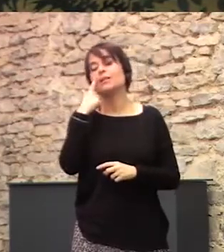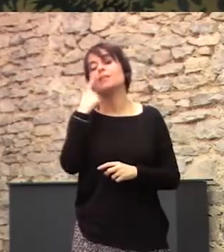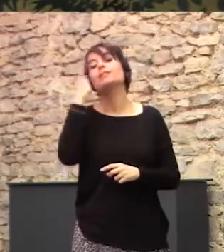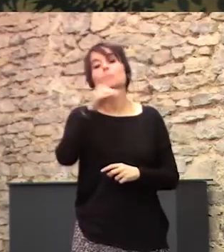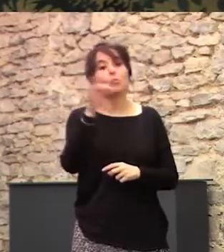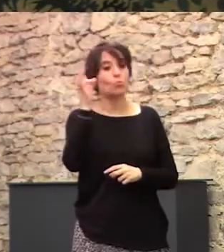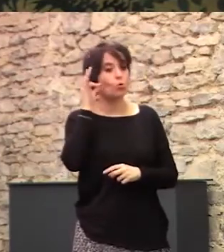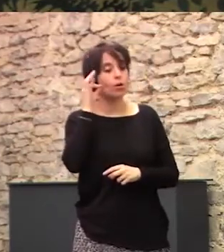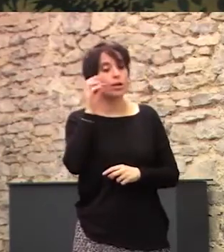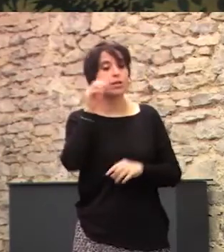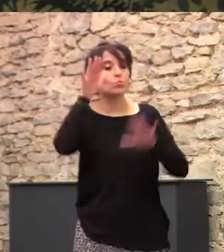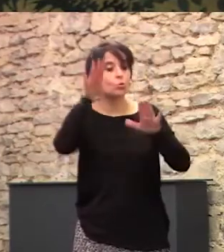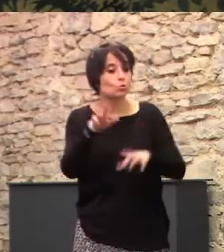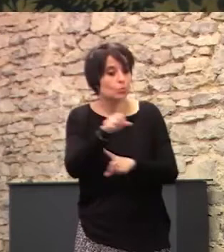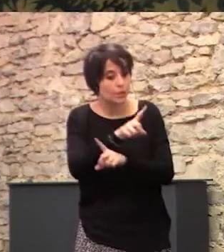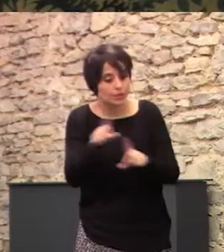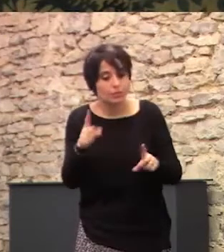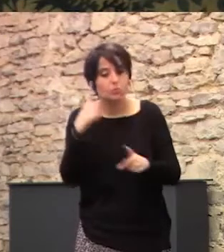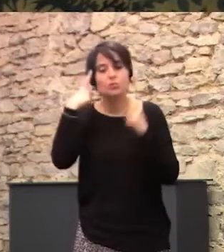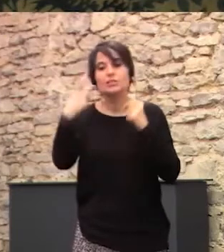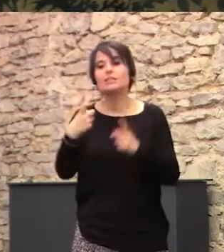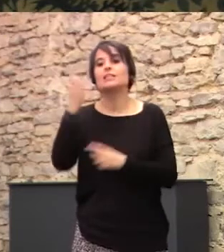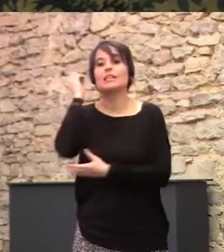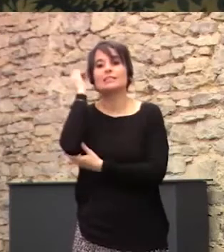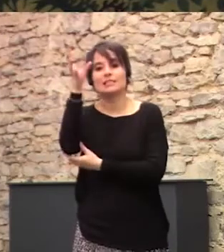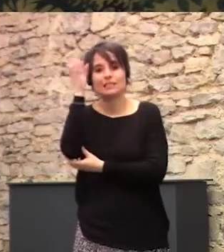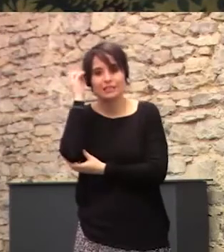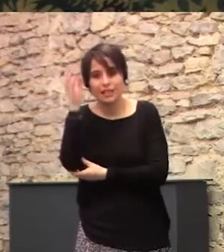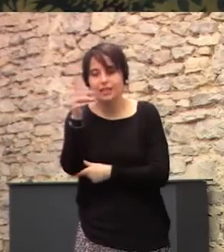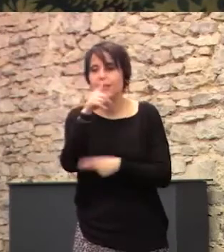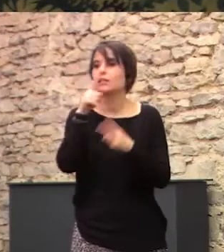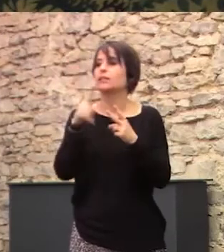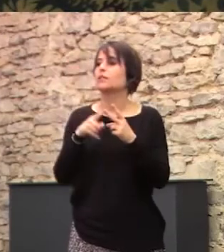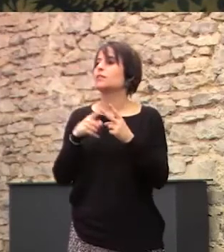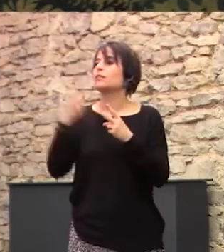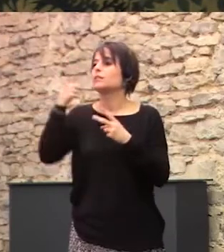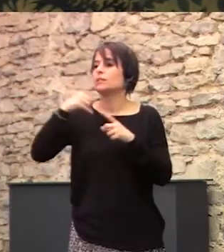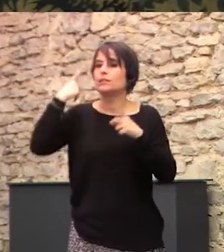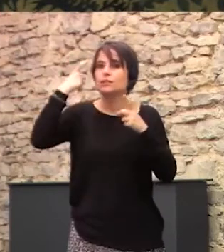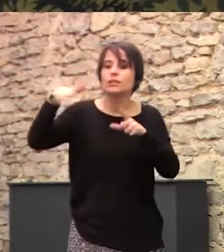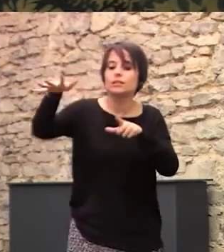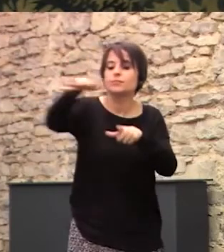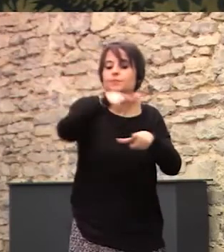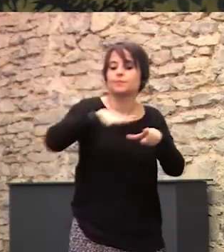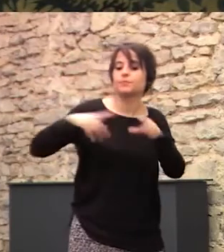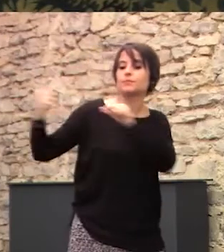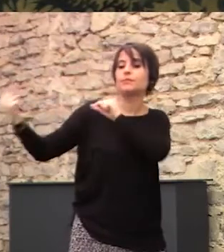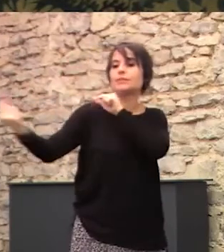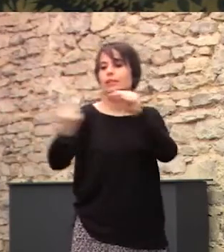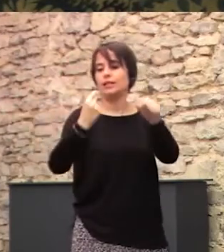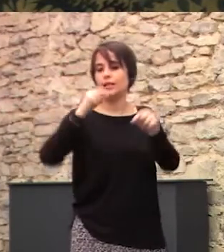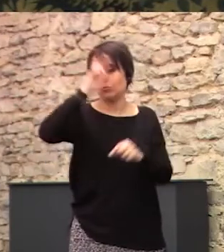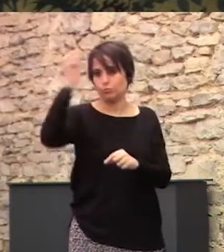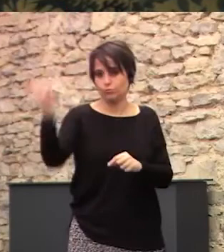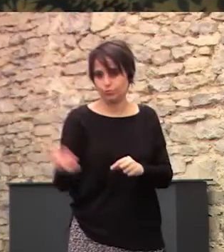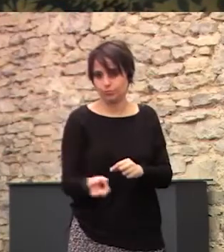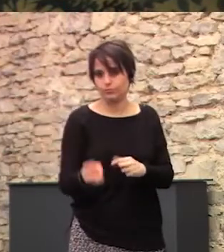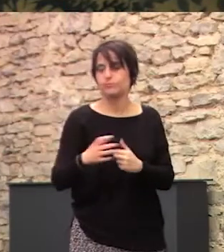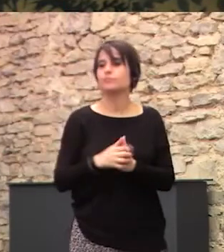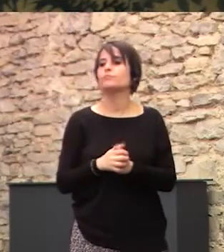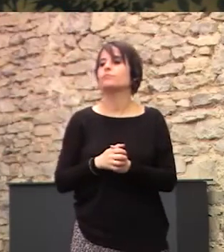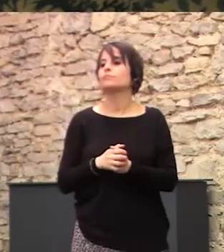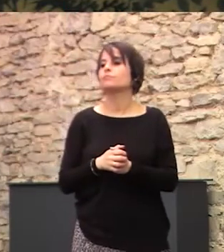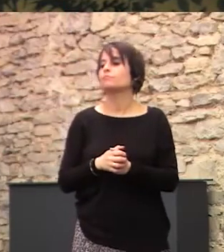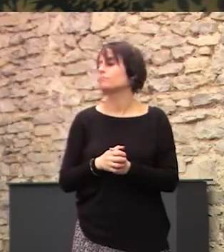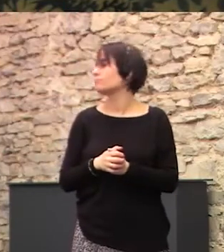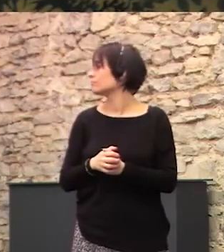musulmanas, pues a través de, sí, de las charlas, de, bueno, espacios de diálogo, etcétera, etcétera. No